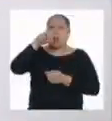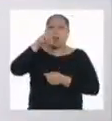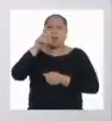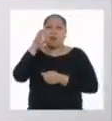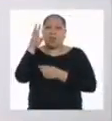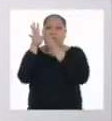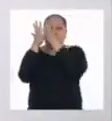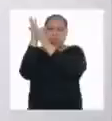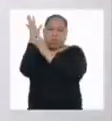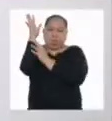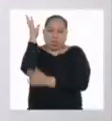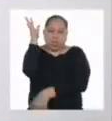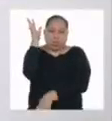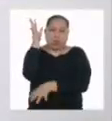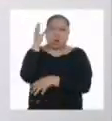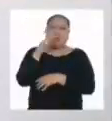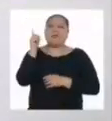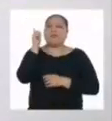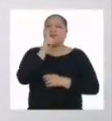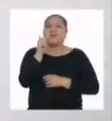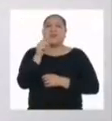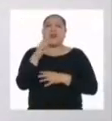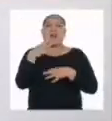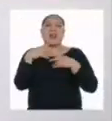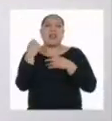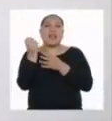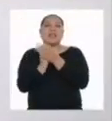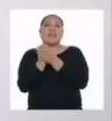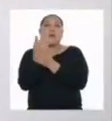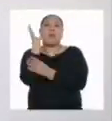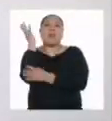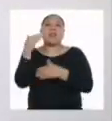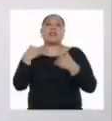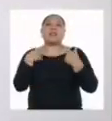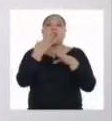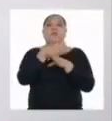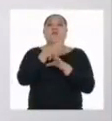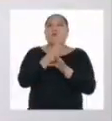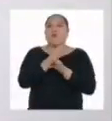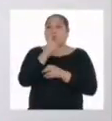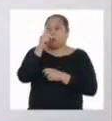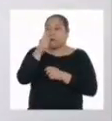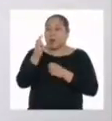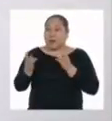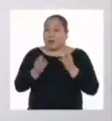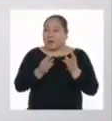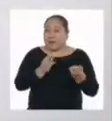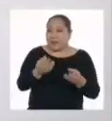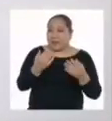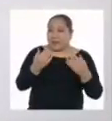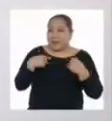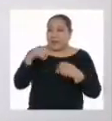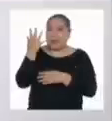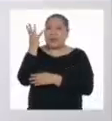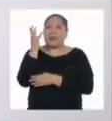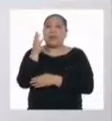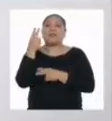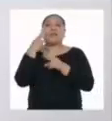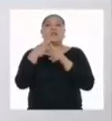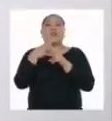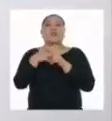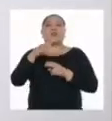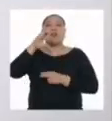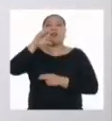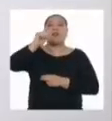que las plantas tienen mecanismos para poder lograr el traslado del agua. El primer método que tienen es conocido